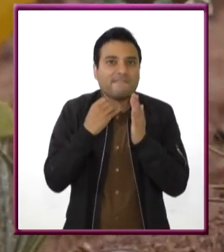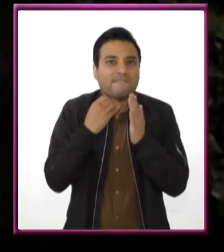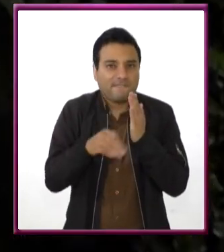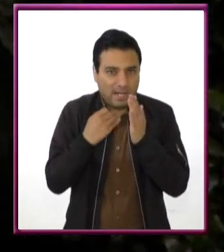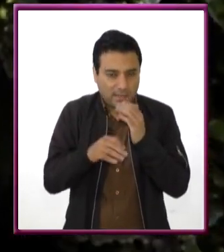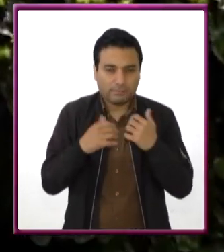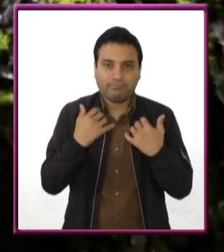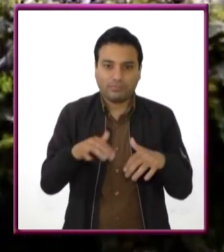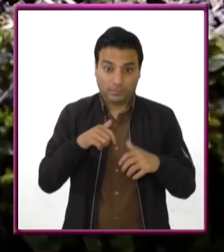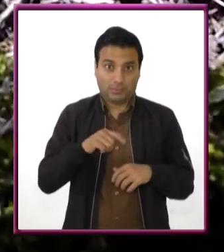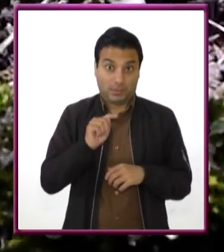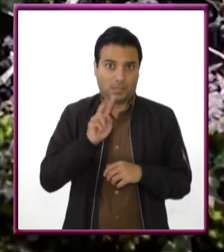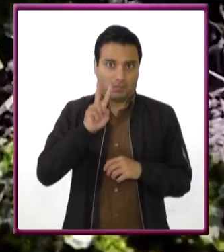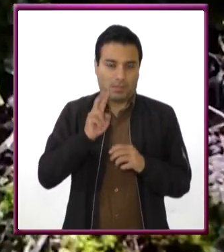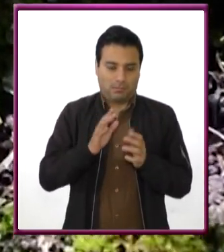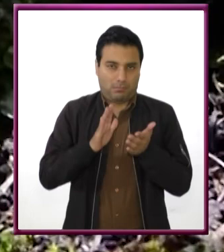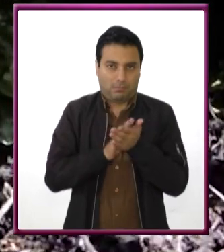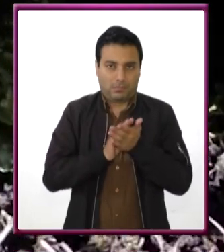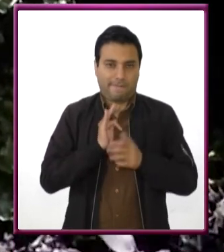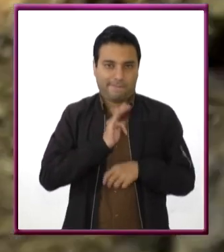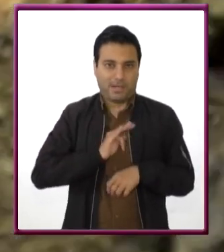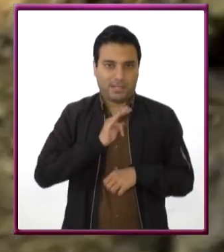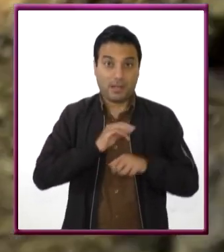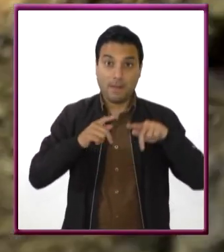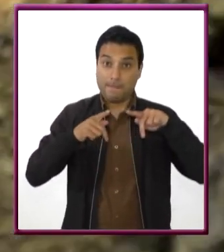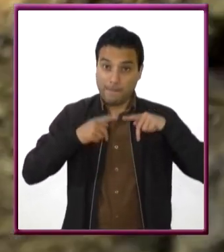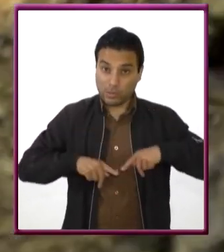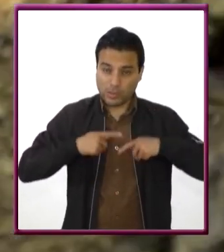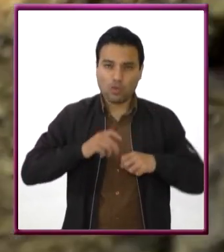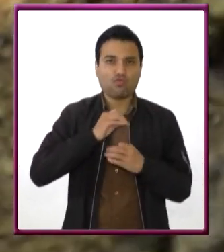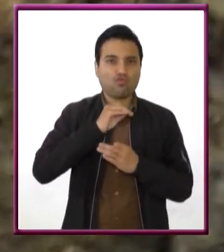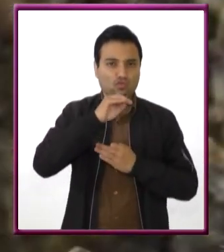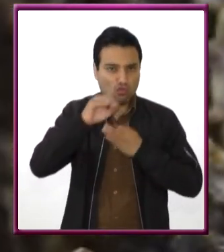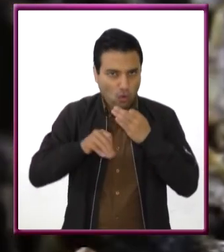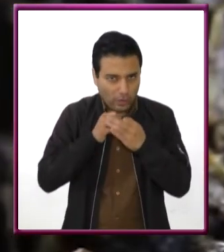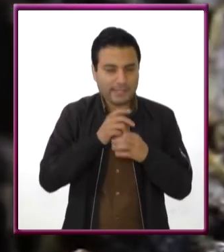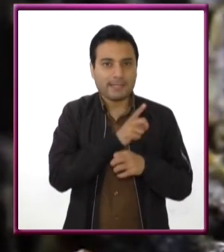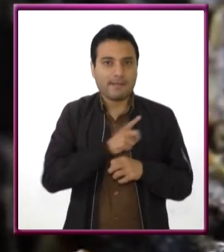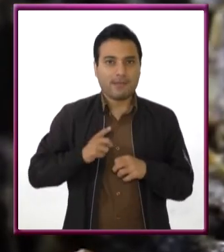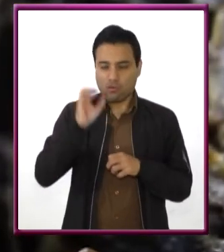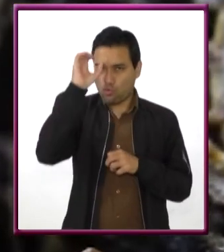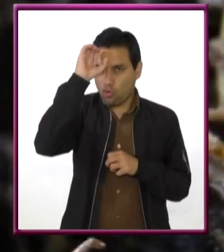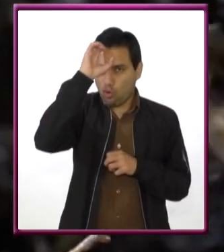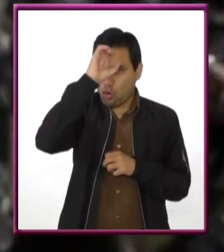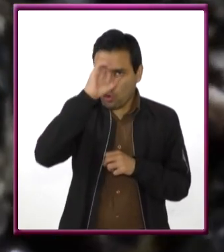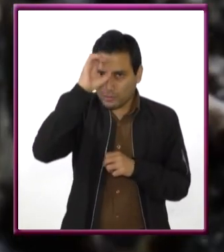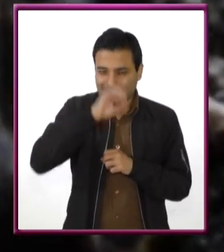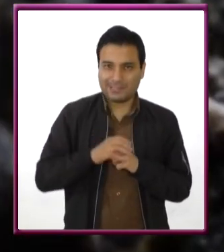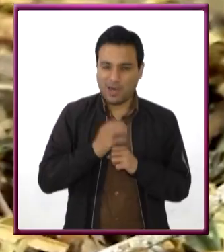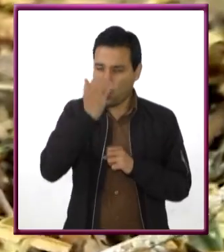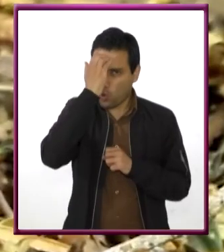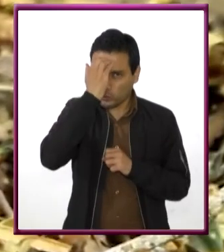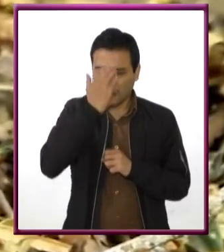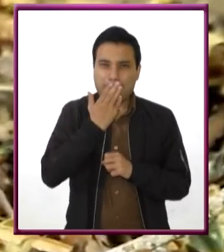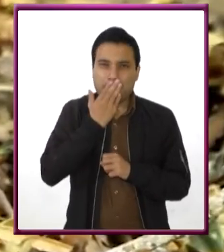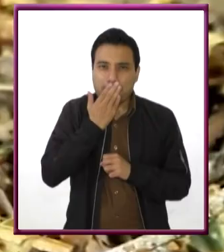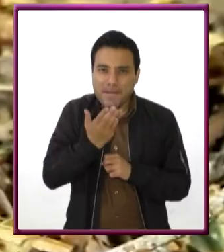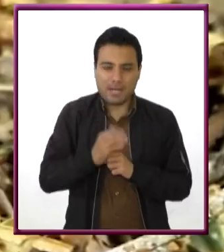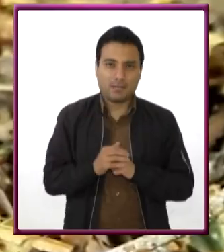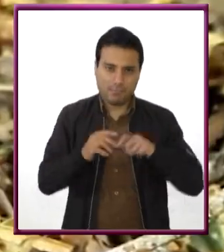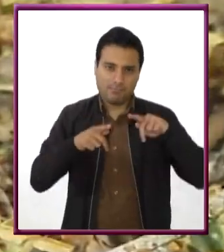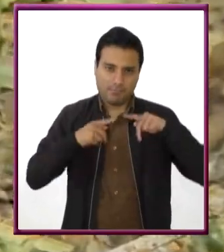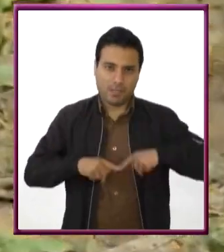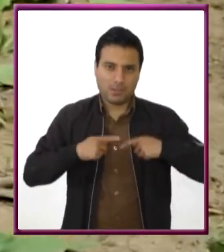los felicito por este programa, es que efectivamente todos los ciudadanos tengamos una conciencia plena de por qué debemos